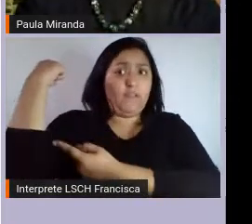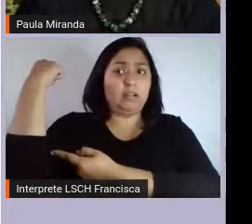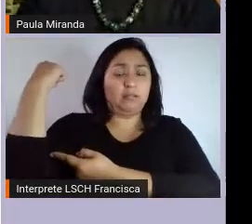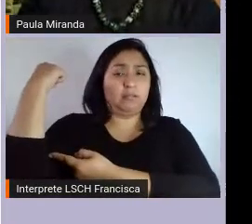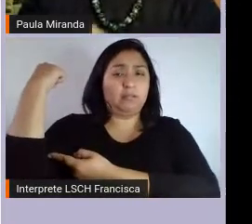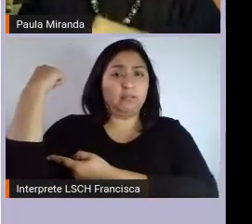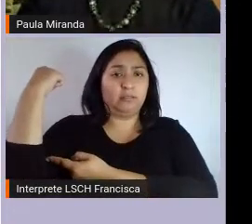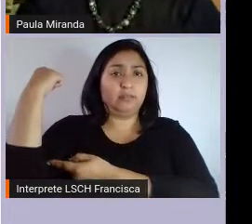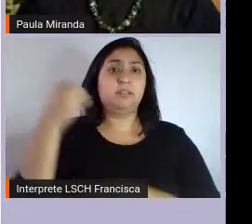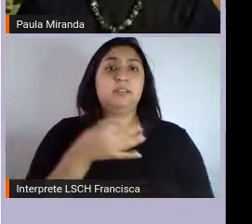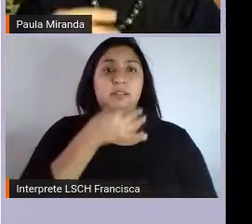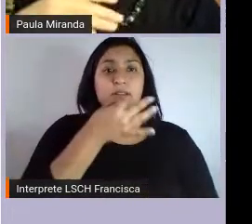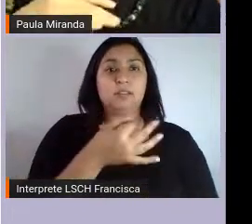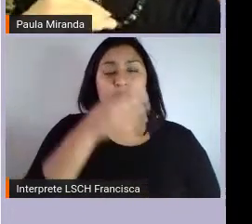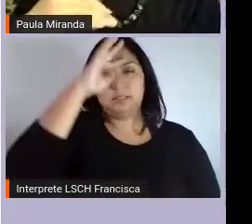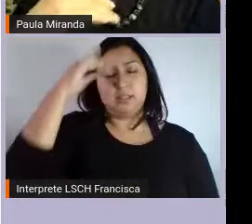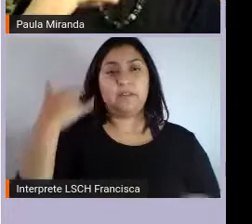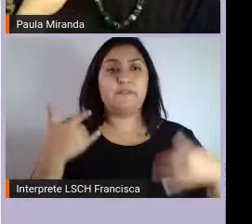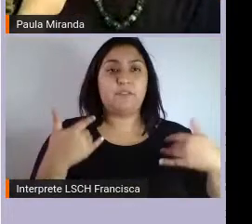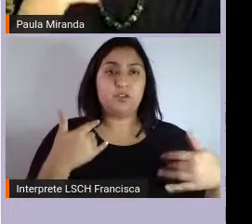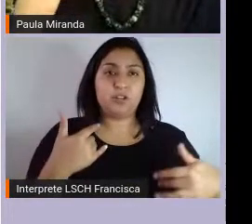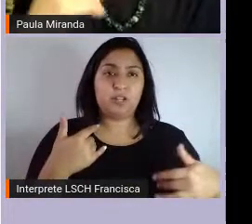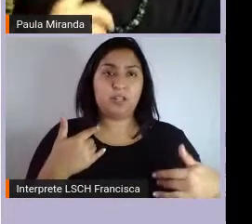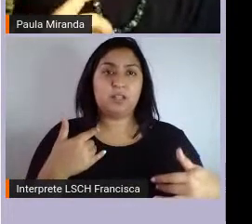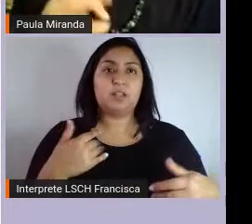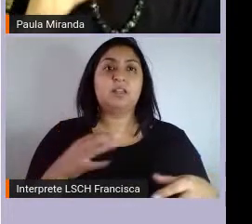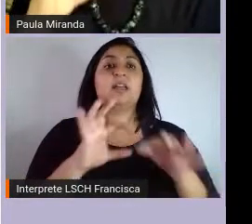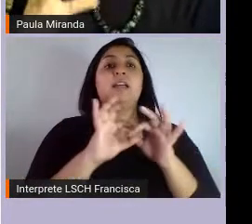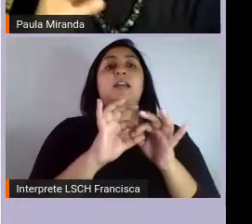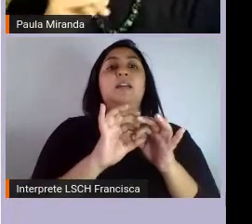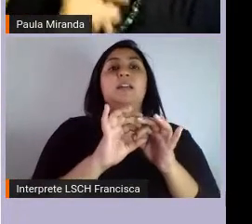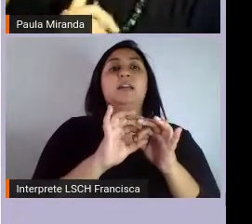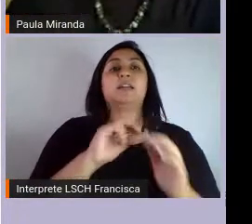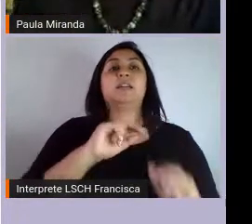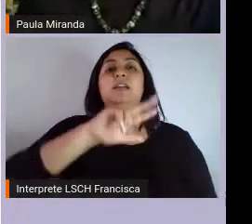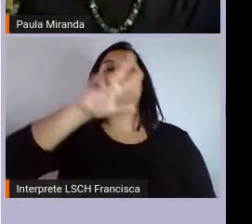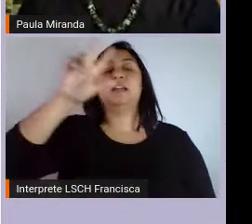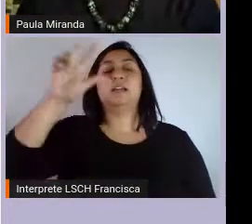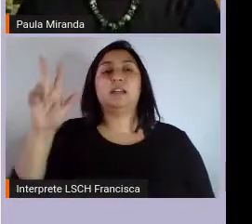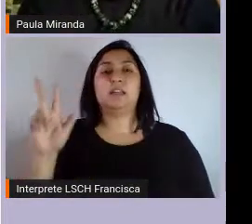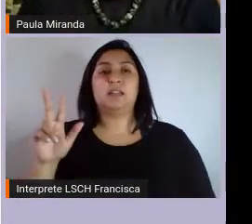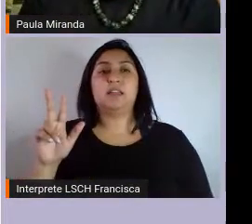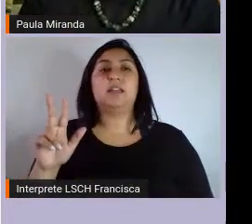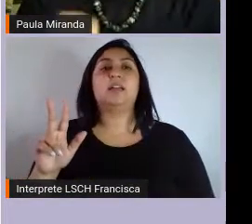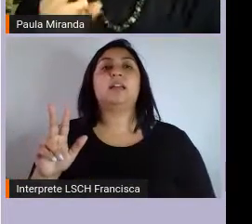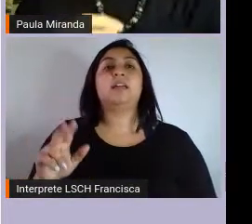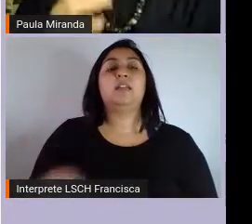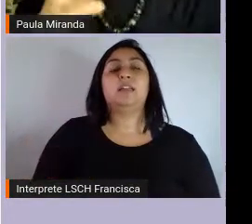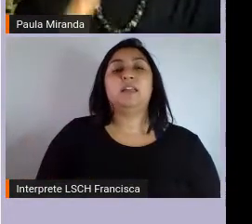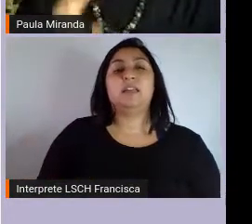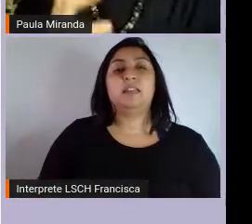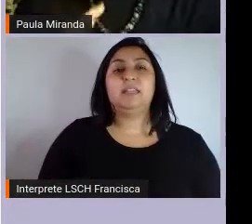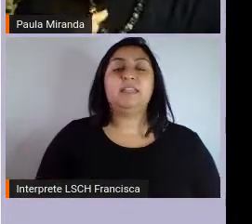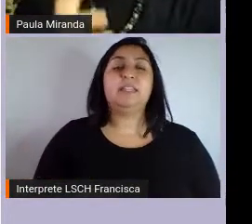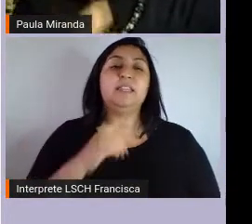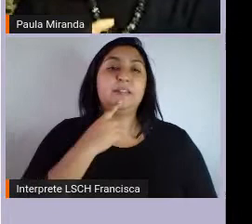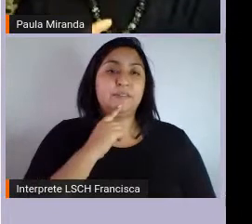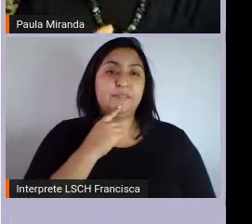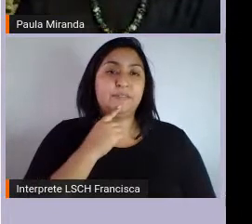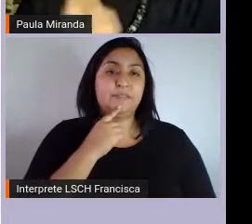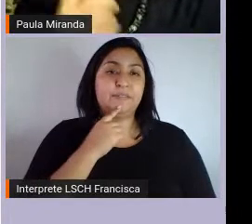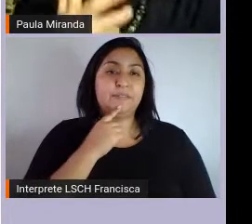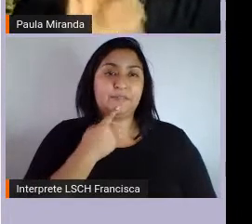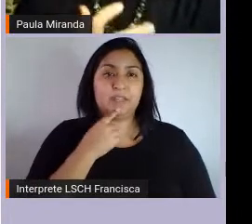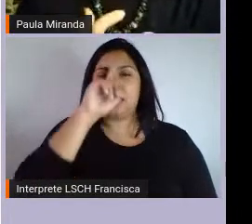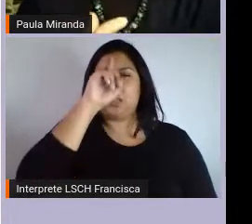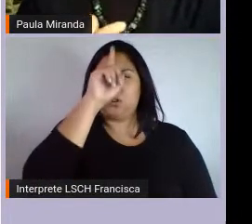Dice Violeta en sus décimas, gracias a Dios que soy fea y de costumbres bien raras, dice. Y menos mal que tranqueo fuerte,